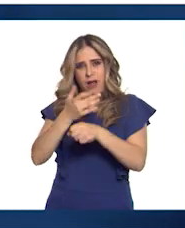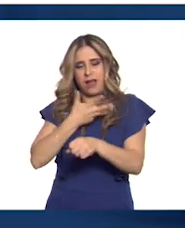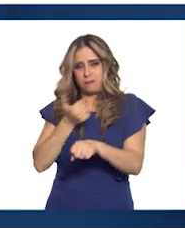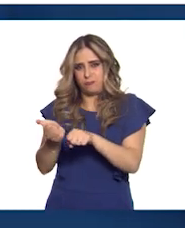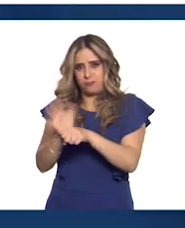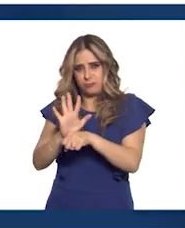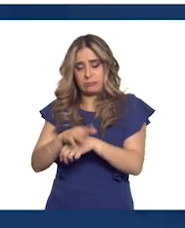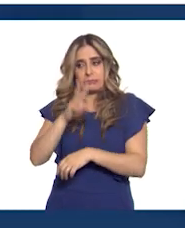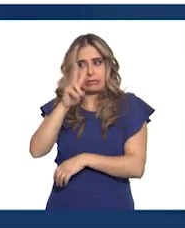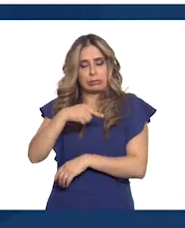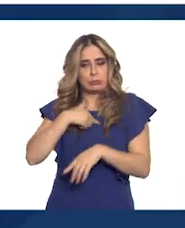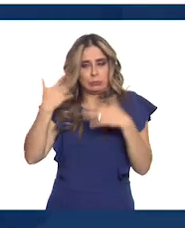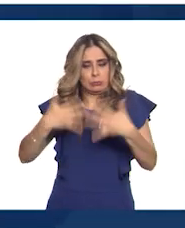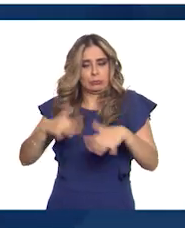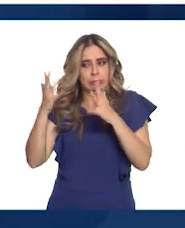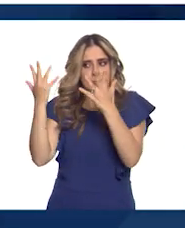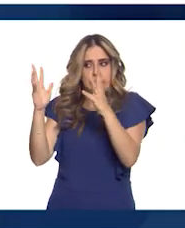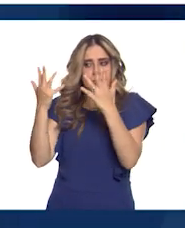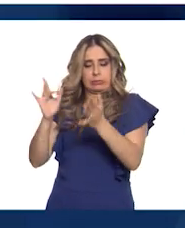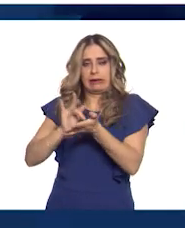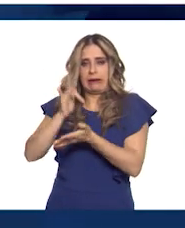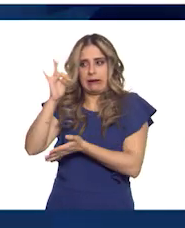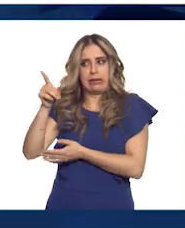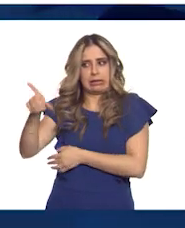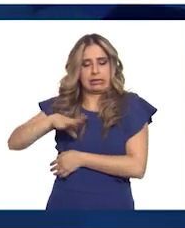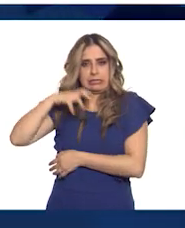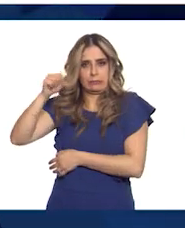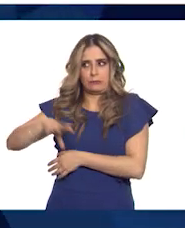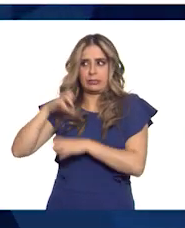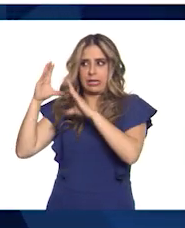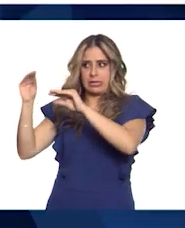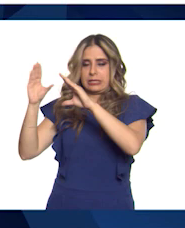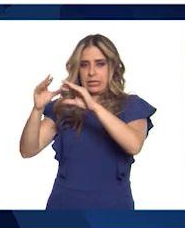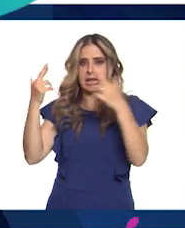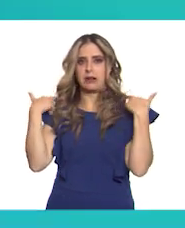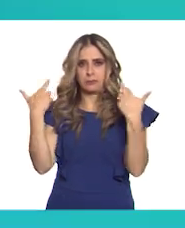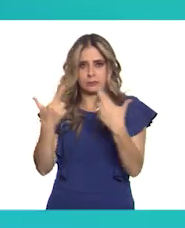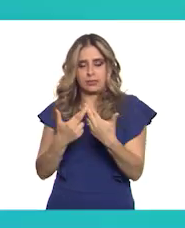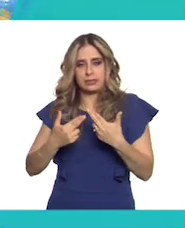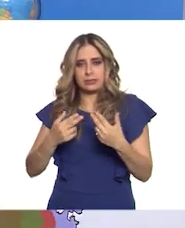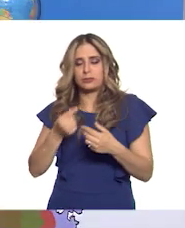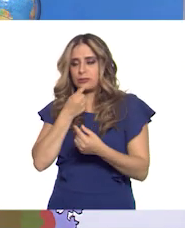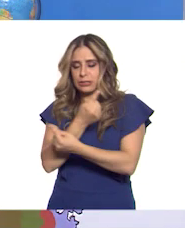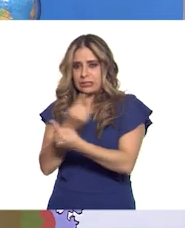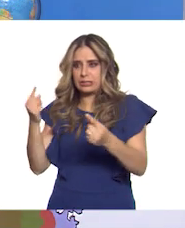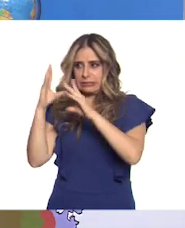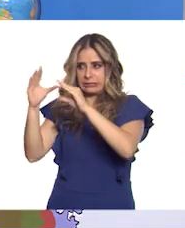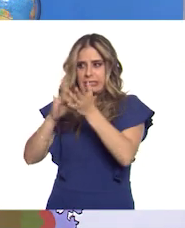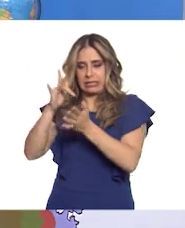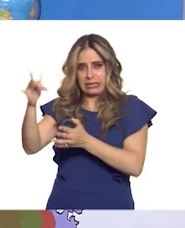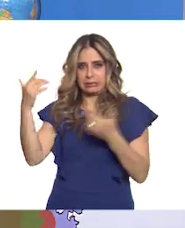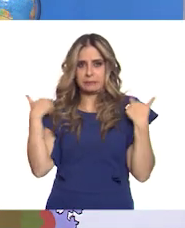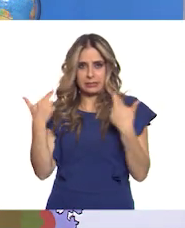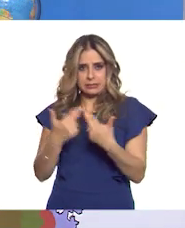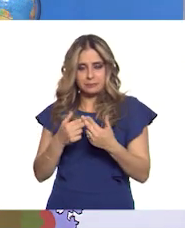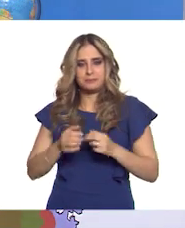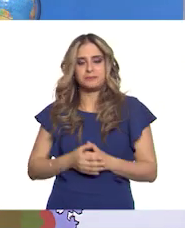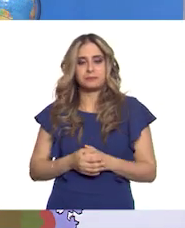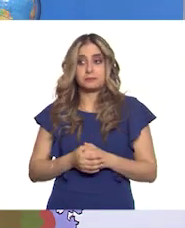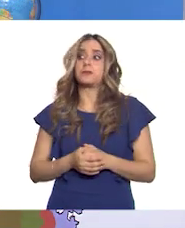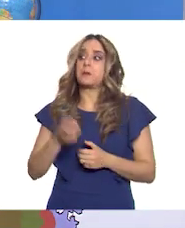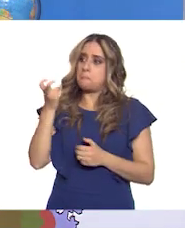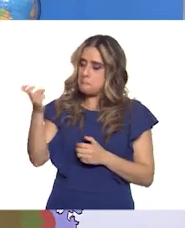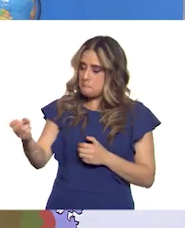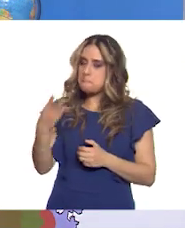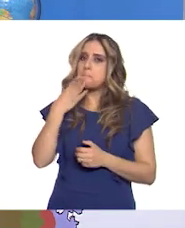expresar mi reconocimiento y gratitud. María, lo hiciste muy bien. Y pues pudimos realizar el